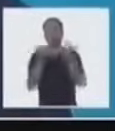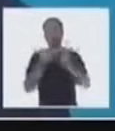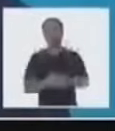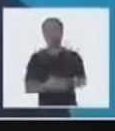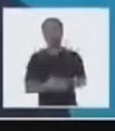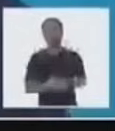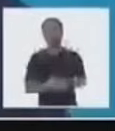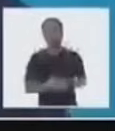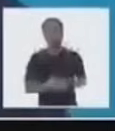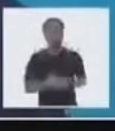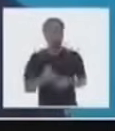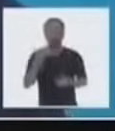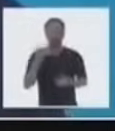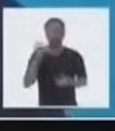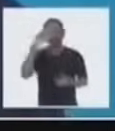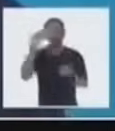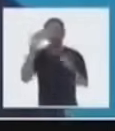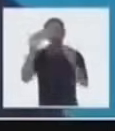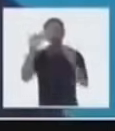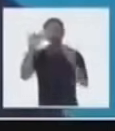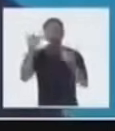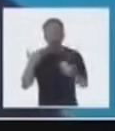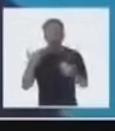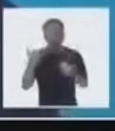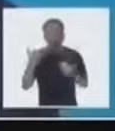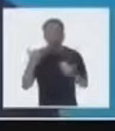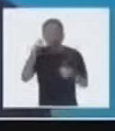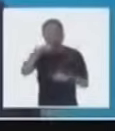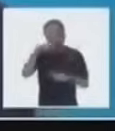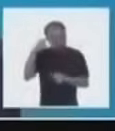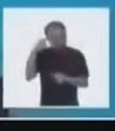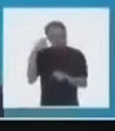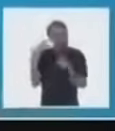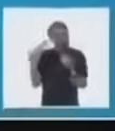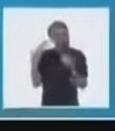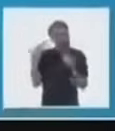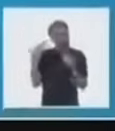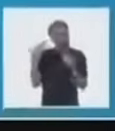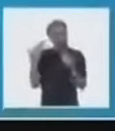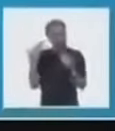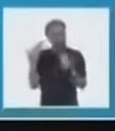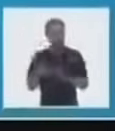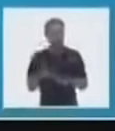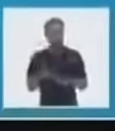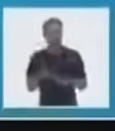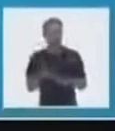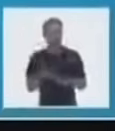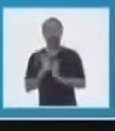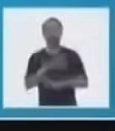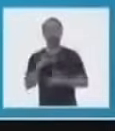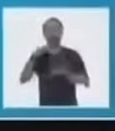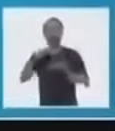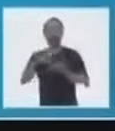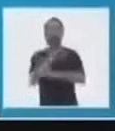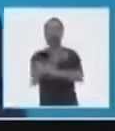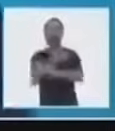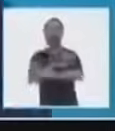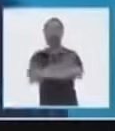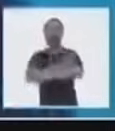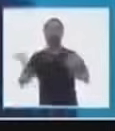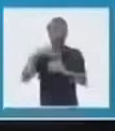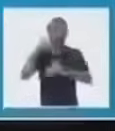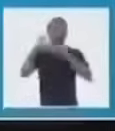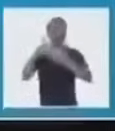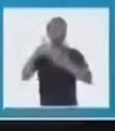el oficialismo, sin Juntos por el Cambio, 24 leyes, pero lo que no dijo es que Frente de Todo y Juntos por el Cambio votaron 59 leyes con